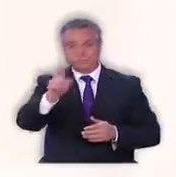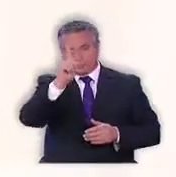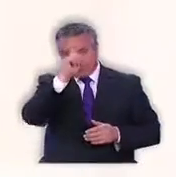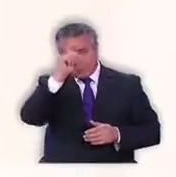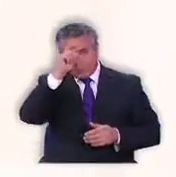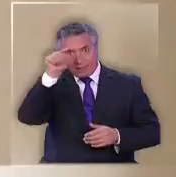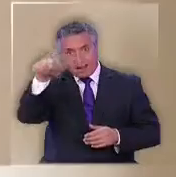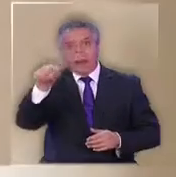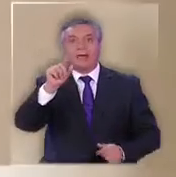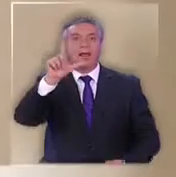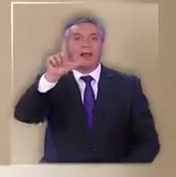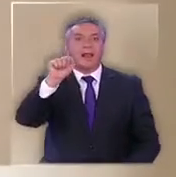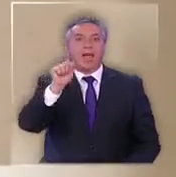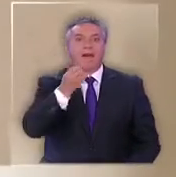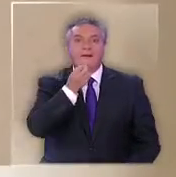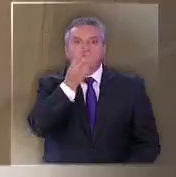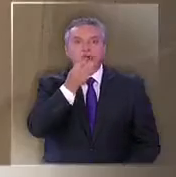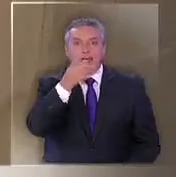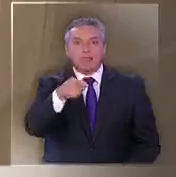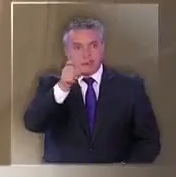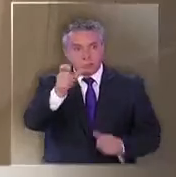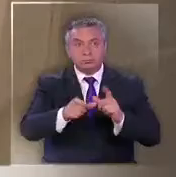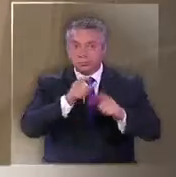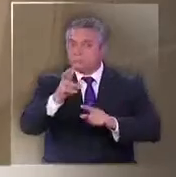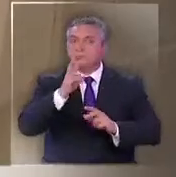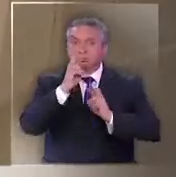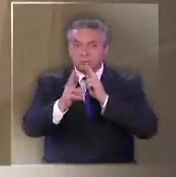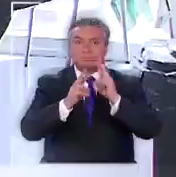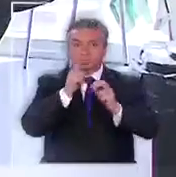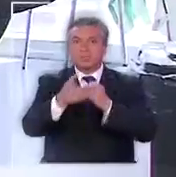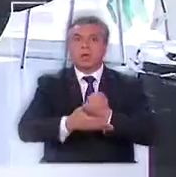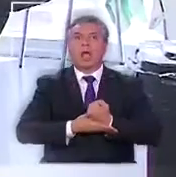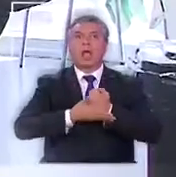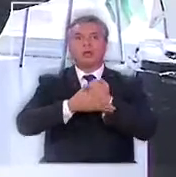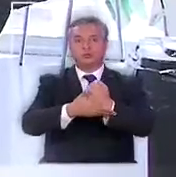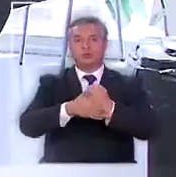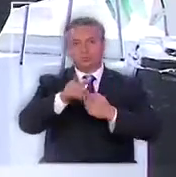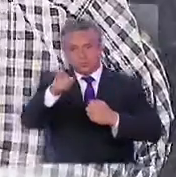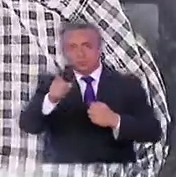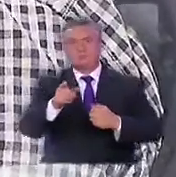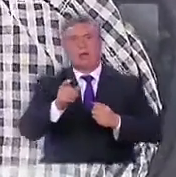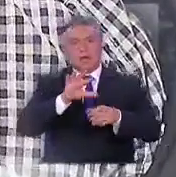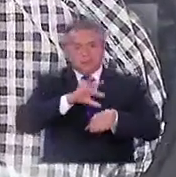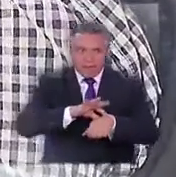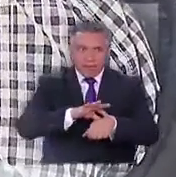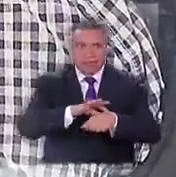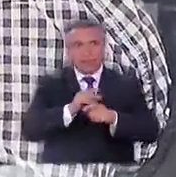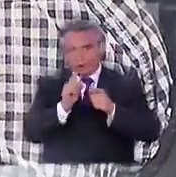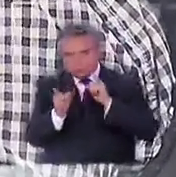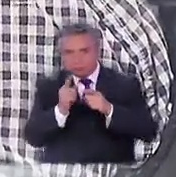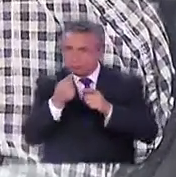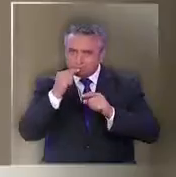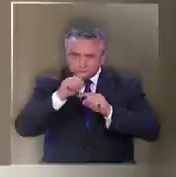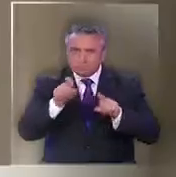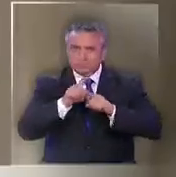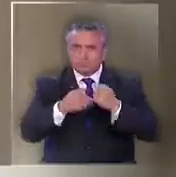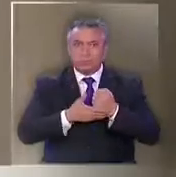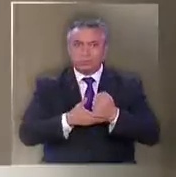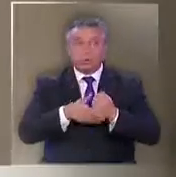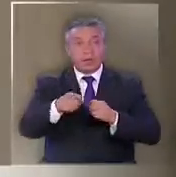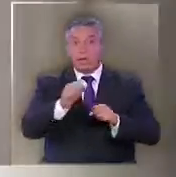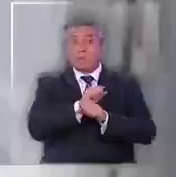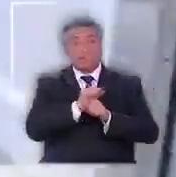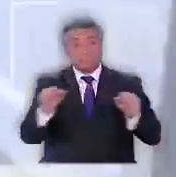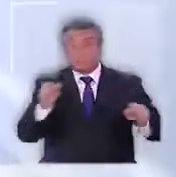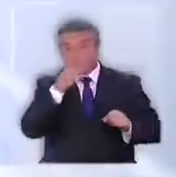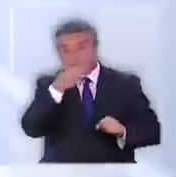la Florida, los pacientes que podían contestar lo hacían con la ayuda de enfermeras, médicos, administrativos. Quienes estaban